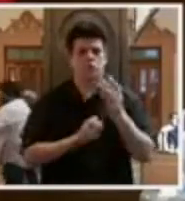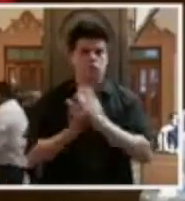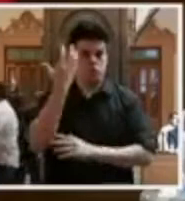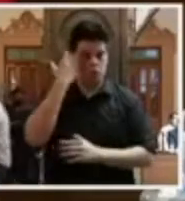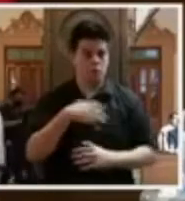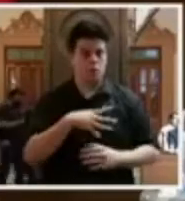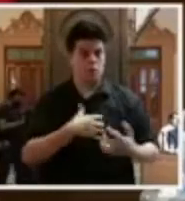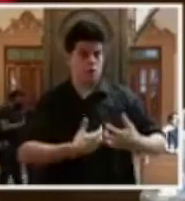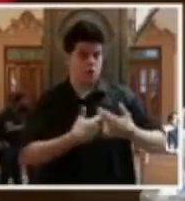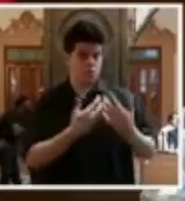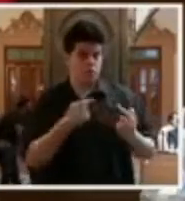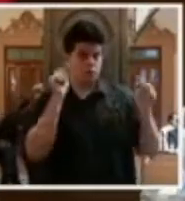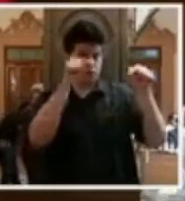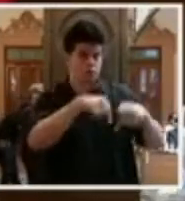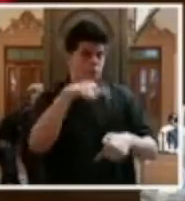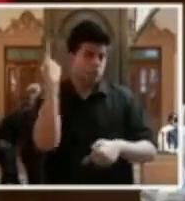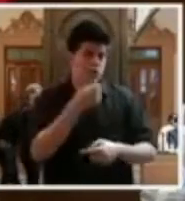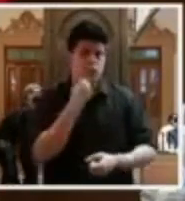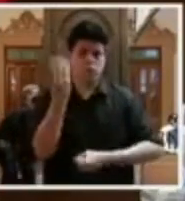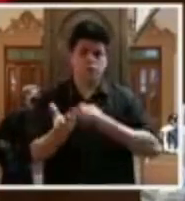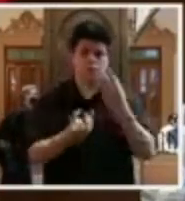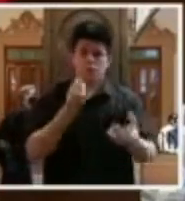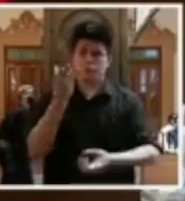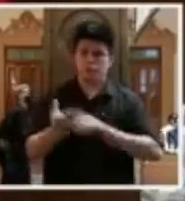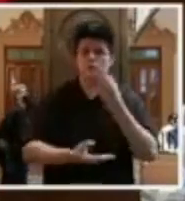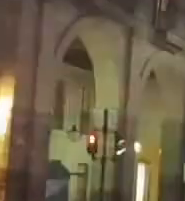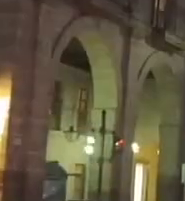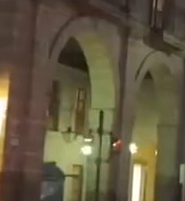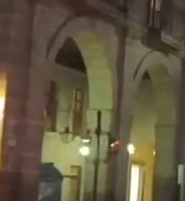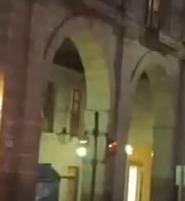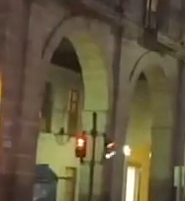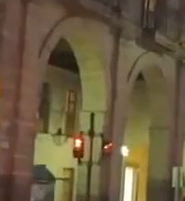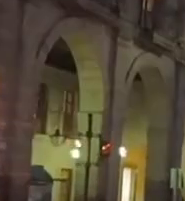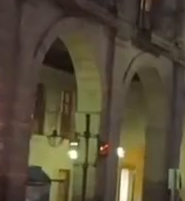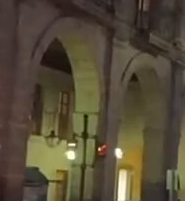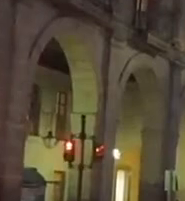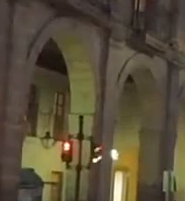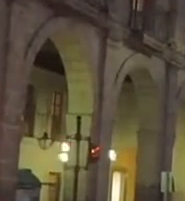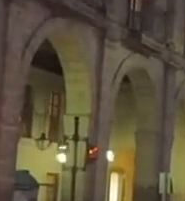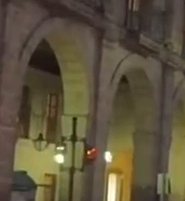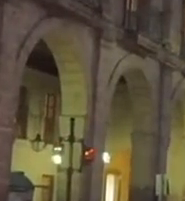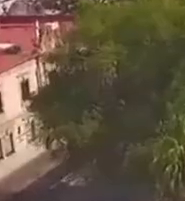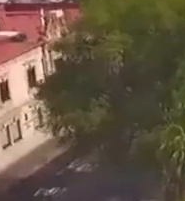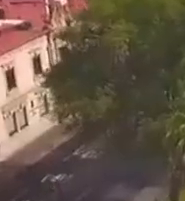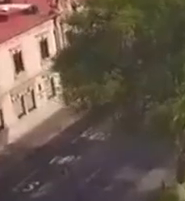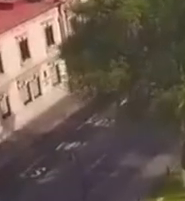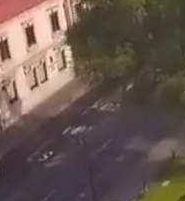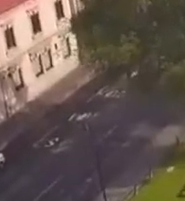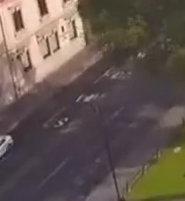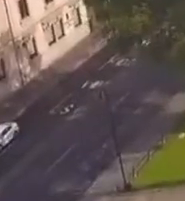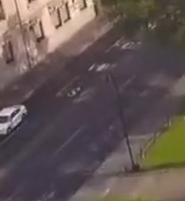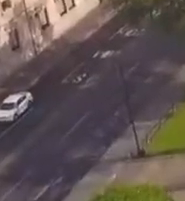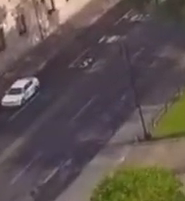empresas importantes que proveen a nuestras empresas de Nuevo León. El mandatario estatal agregó que en las reuniones con